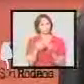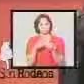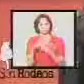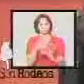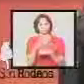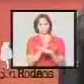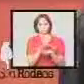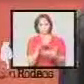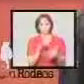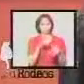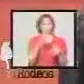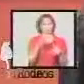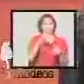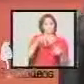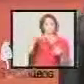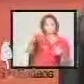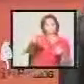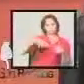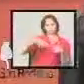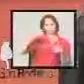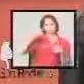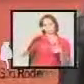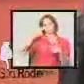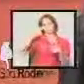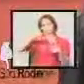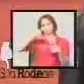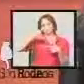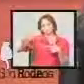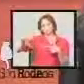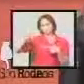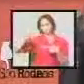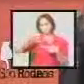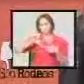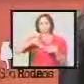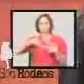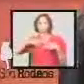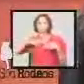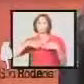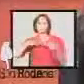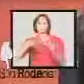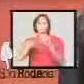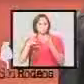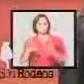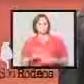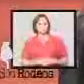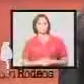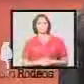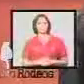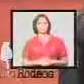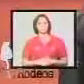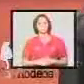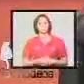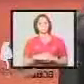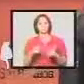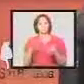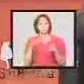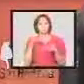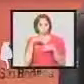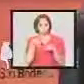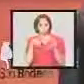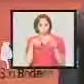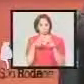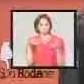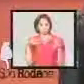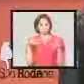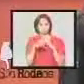Paseo Colón o en los moles que hemos estado instalando. Ahí tenemos y queremos seguir creciendo hacia un tipo